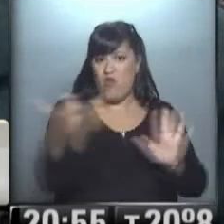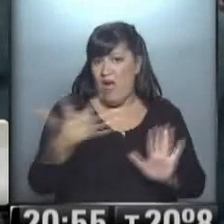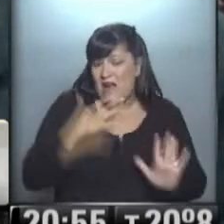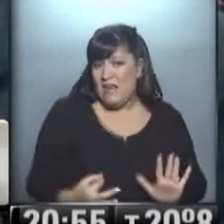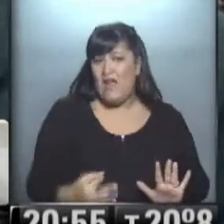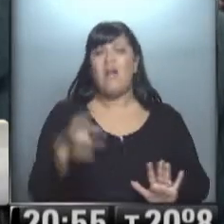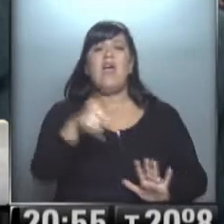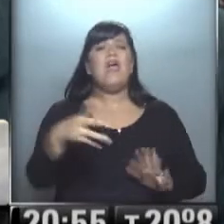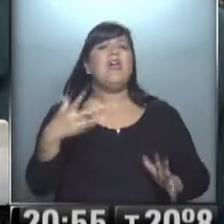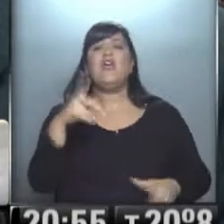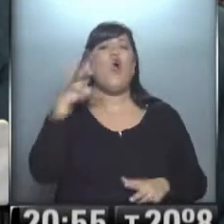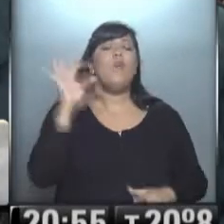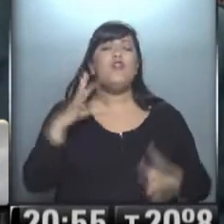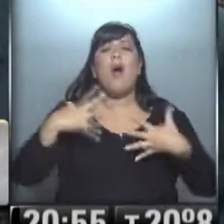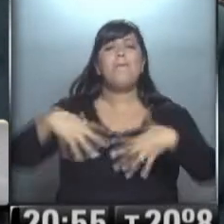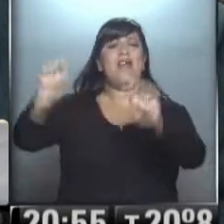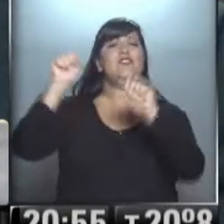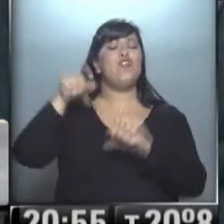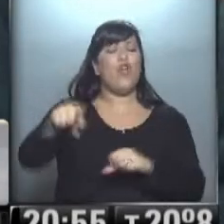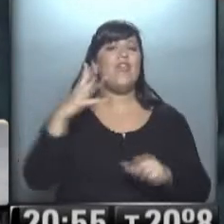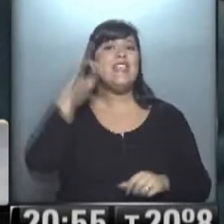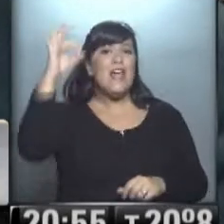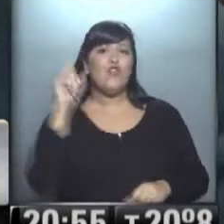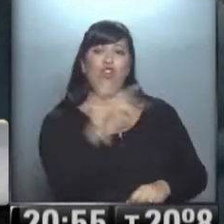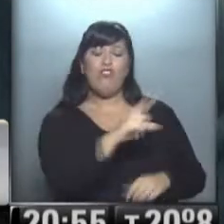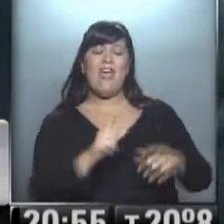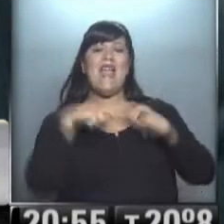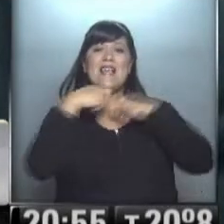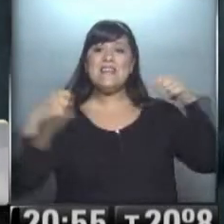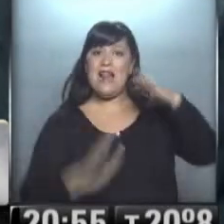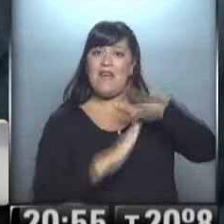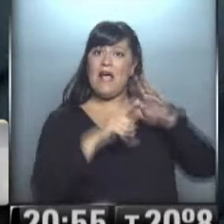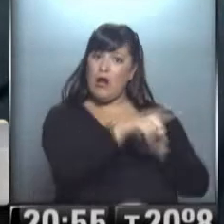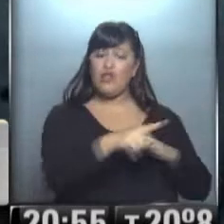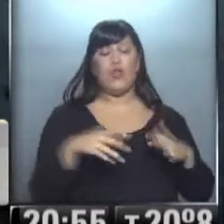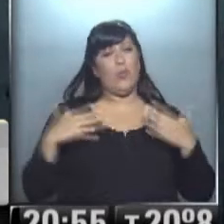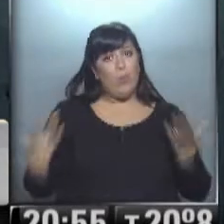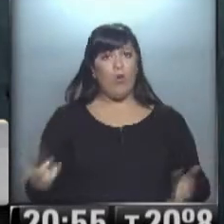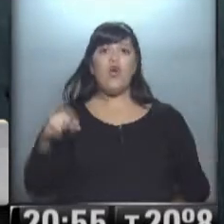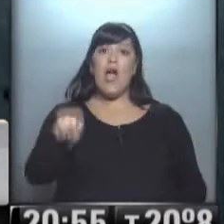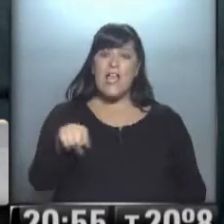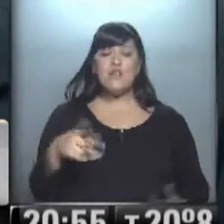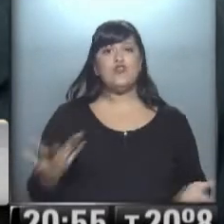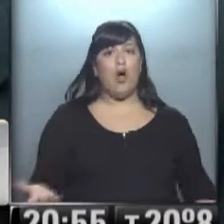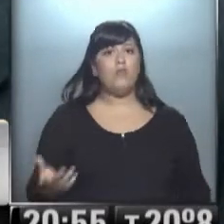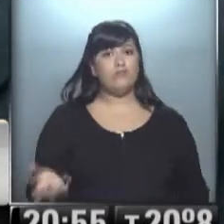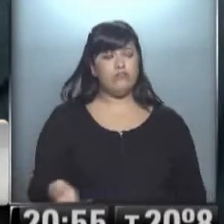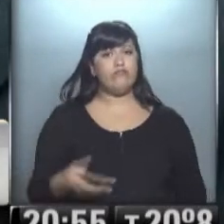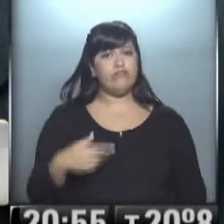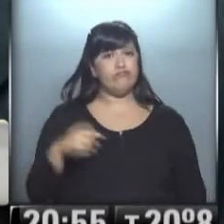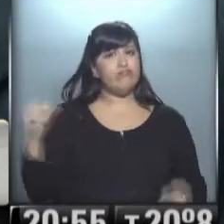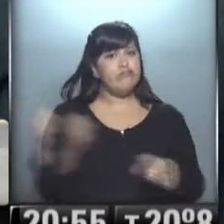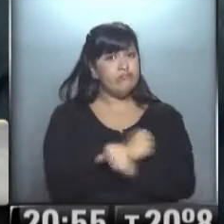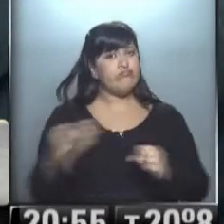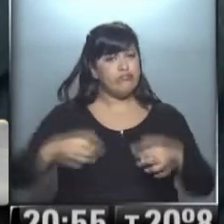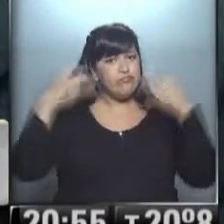la aparición de los nietos, por ejemplo, en este caso de Ignacio Guido, el nieto de Estela de Carlotto? Bueno, en fin, eso es un hecho que si se ha constatado que es